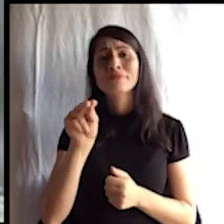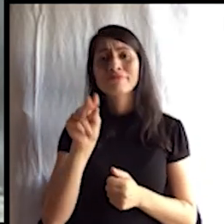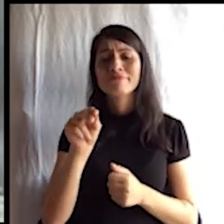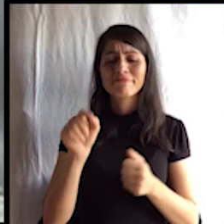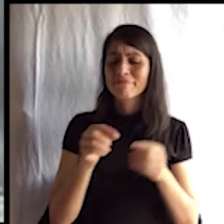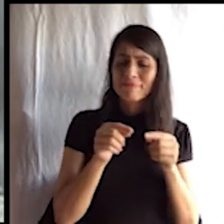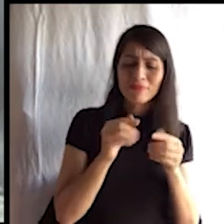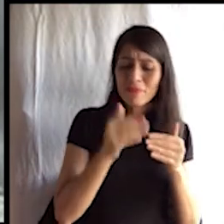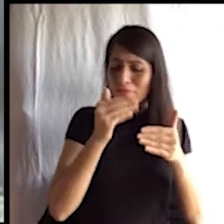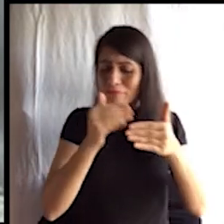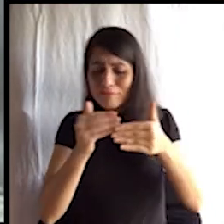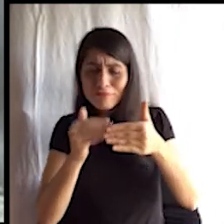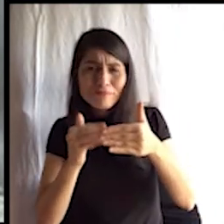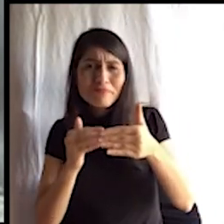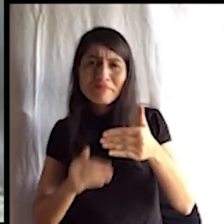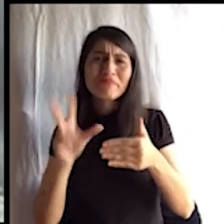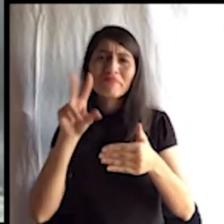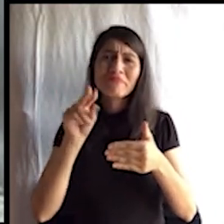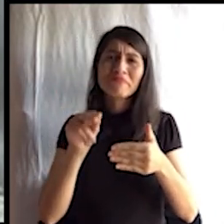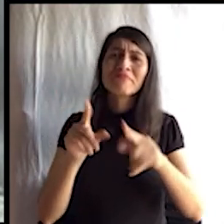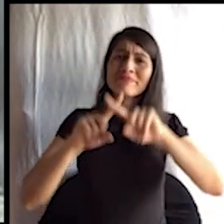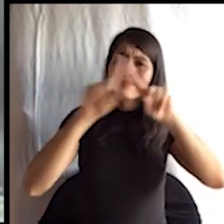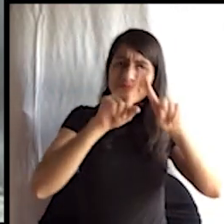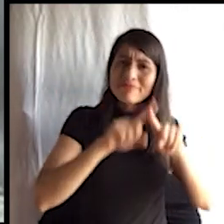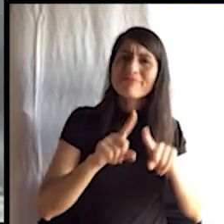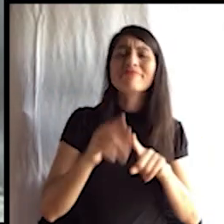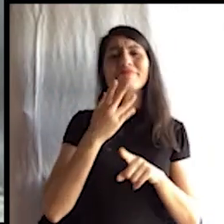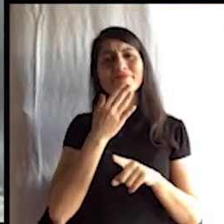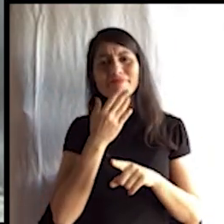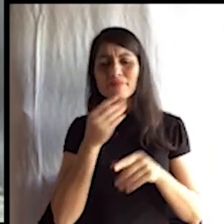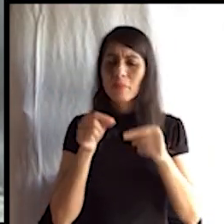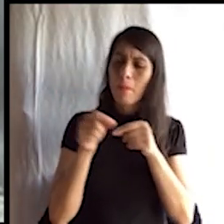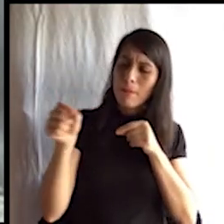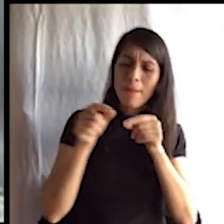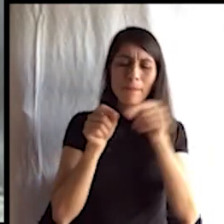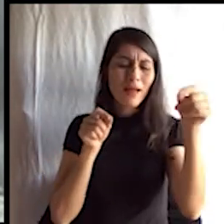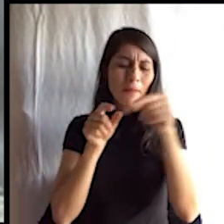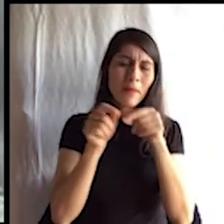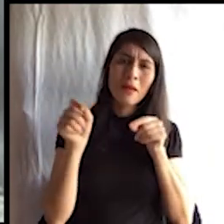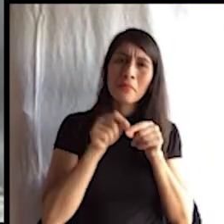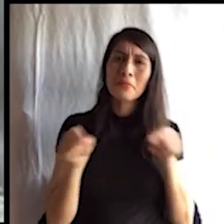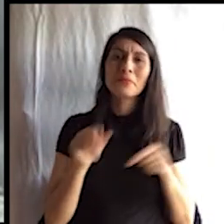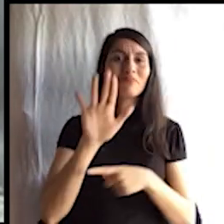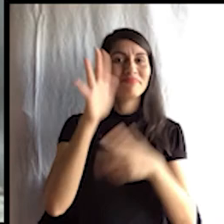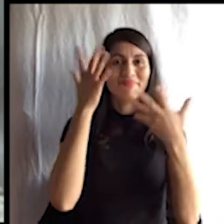necesitas hacerlo en orden, puedes hacerlo en diversas direcciones.